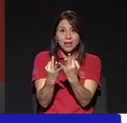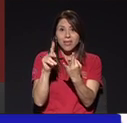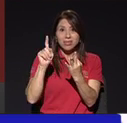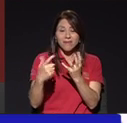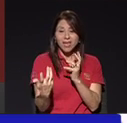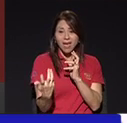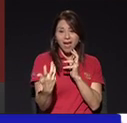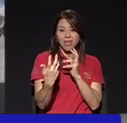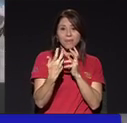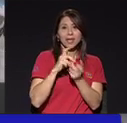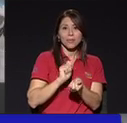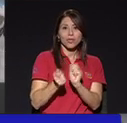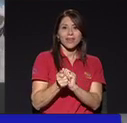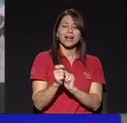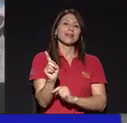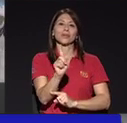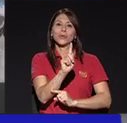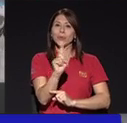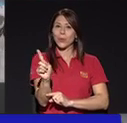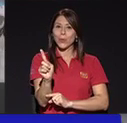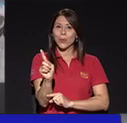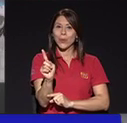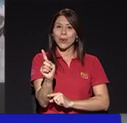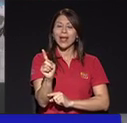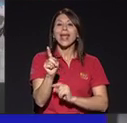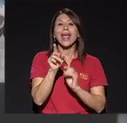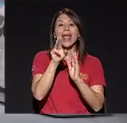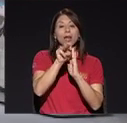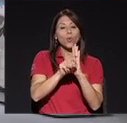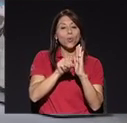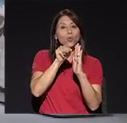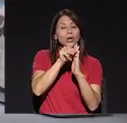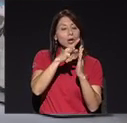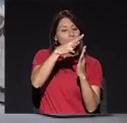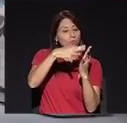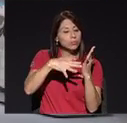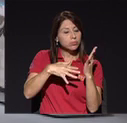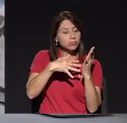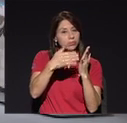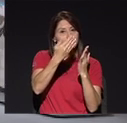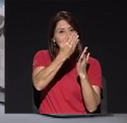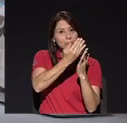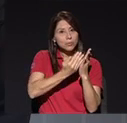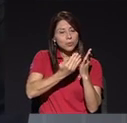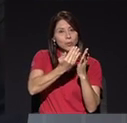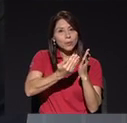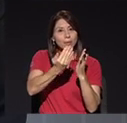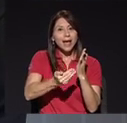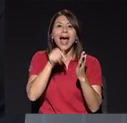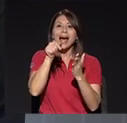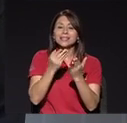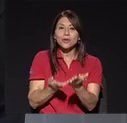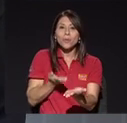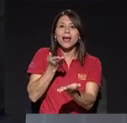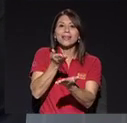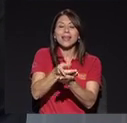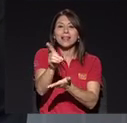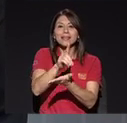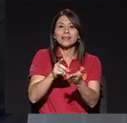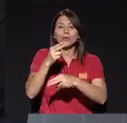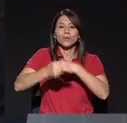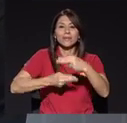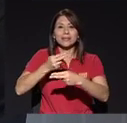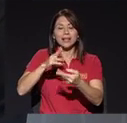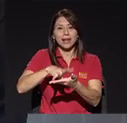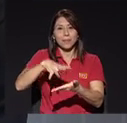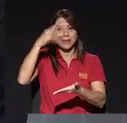adaptar y modificar, no. Es el currículum, ¿verdad? Y así lo plantea el diseño universal del aprendizaje, que es